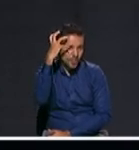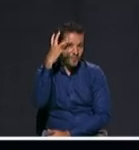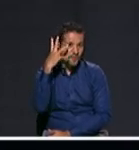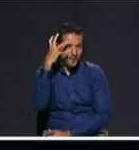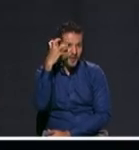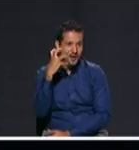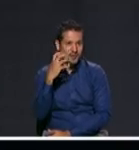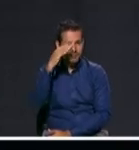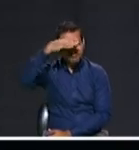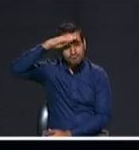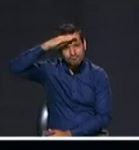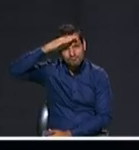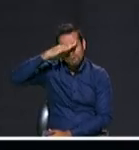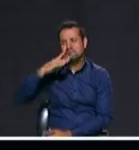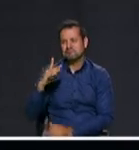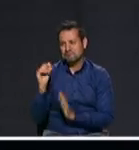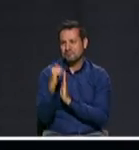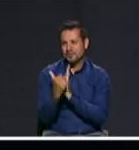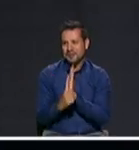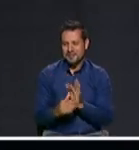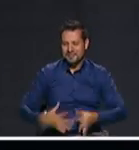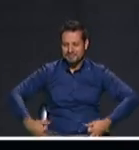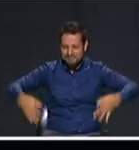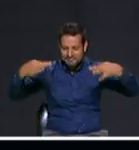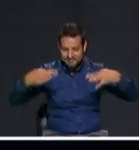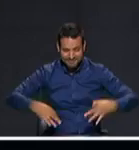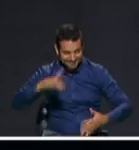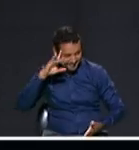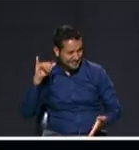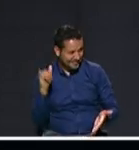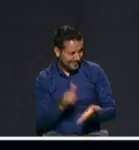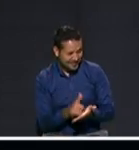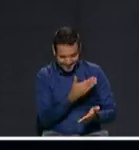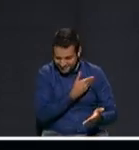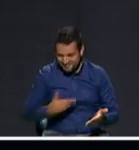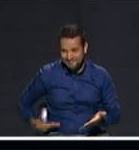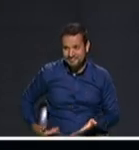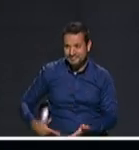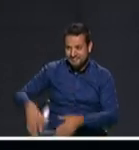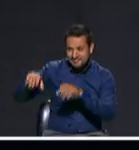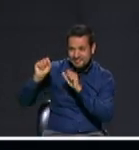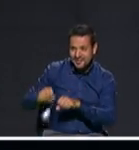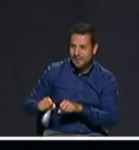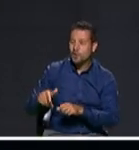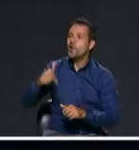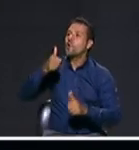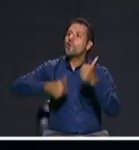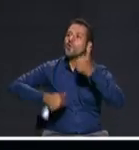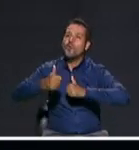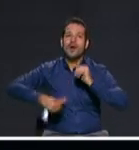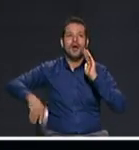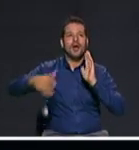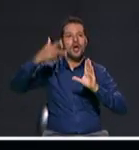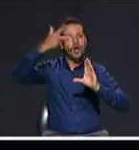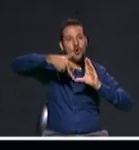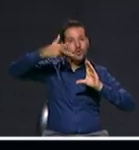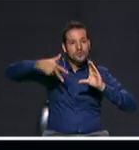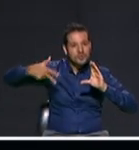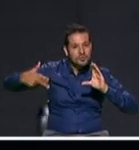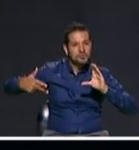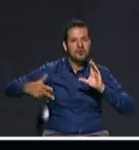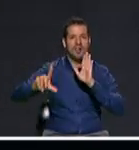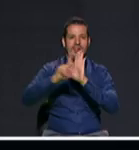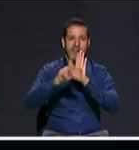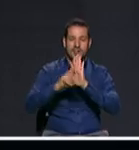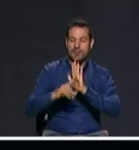muy serio de nuestra democracia porque quienes ganan creen que se ganan el botín del estado pero realmente a ellos los reyes la constitución de la ley y tienen la misma responsabilidad